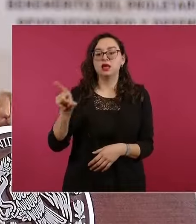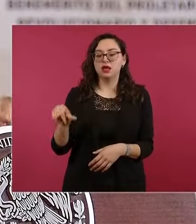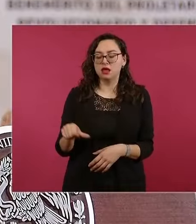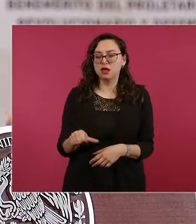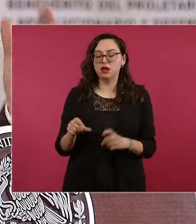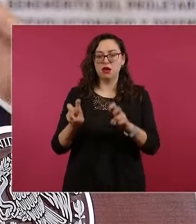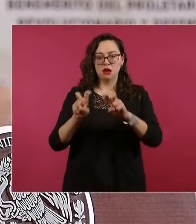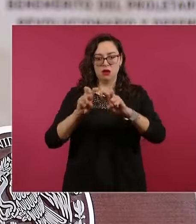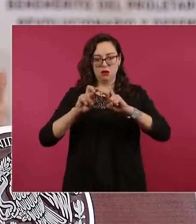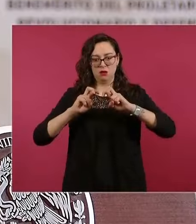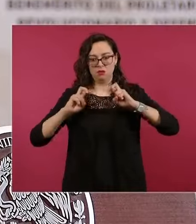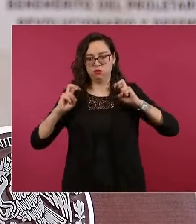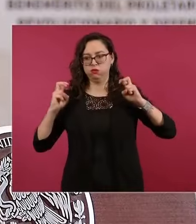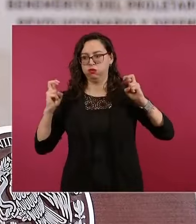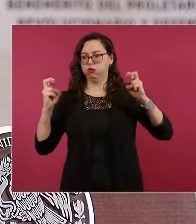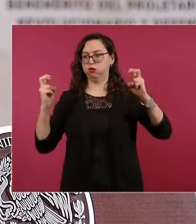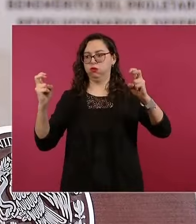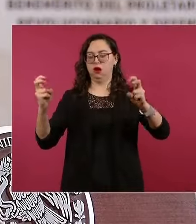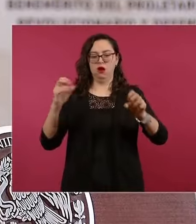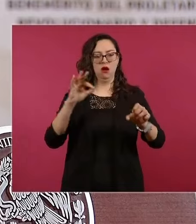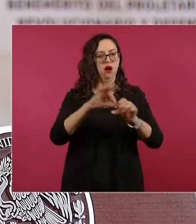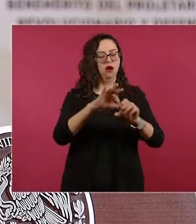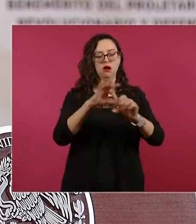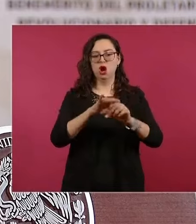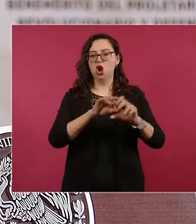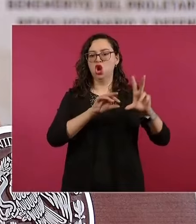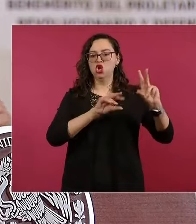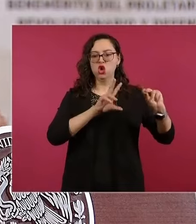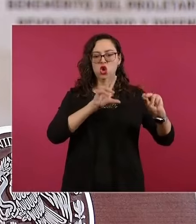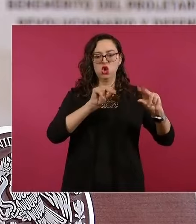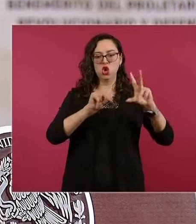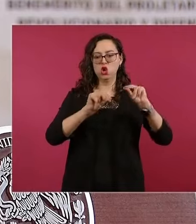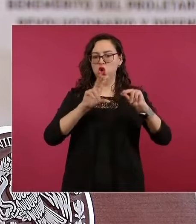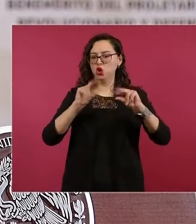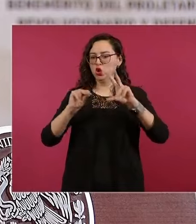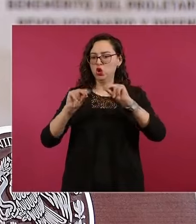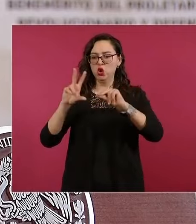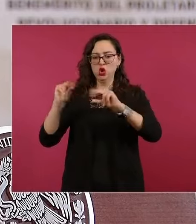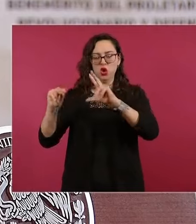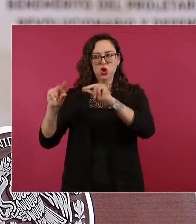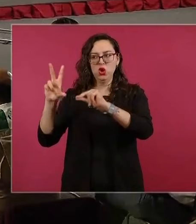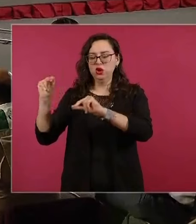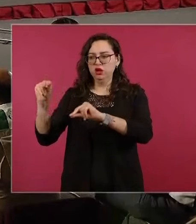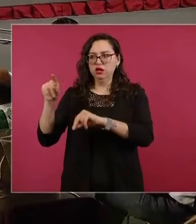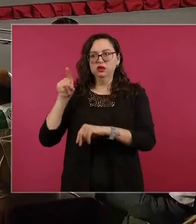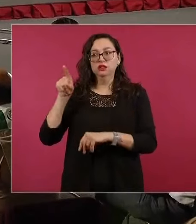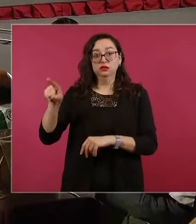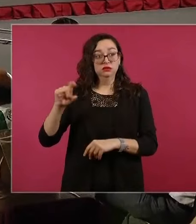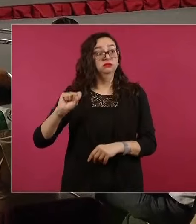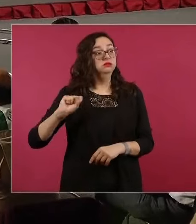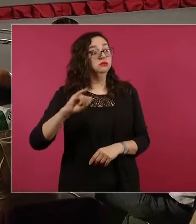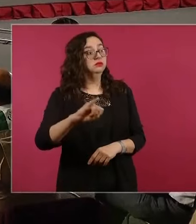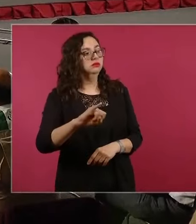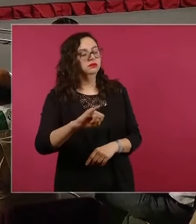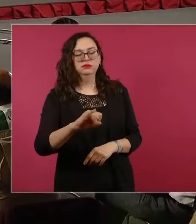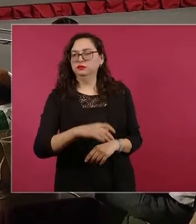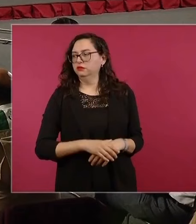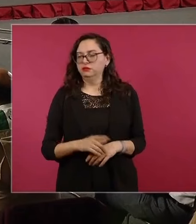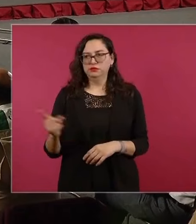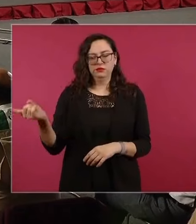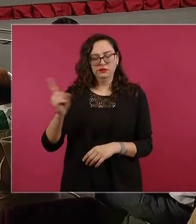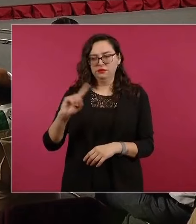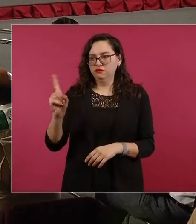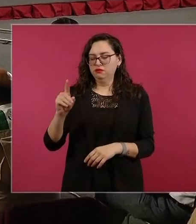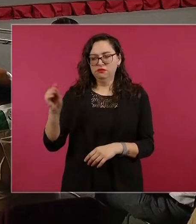Aguilar apoyó su proyecto, los ministros de la segunda sala determinaron en numerosos,